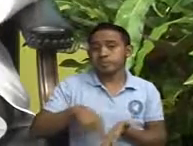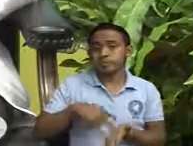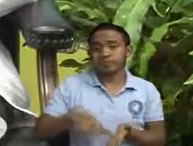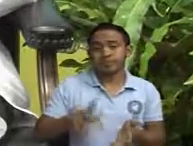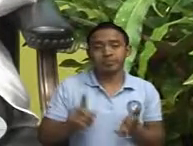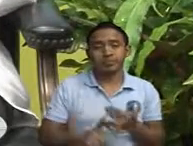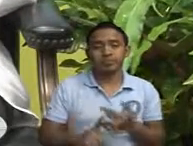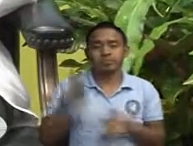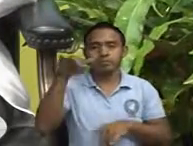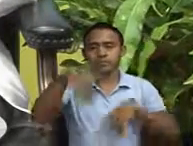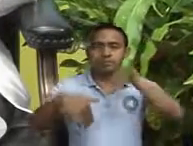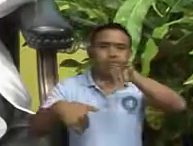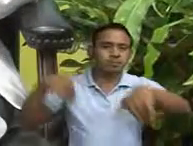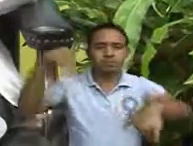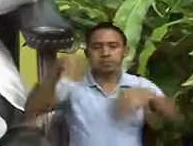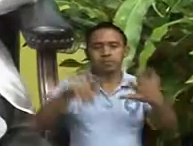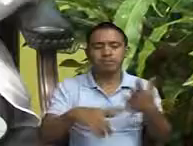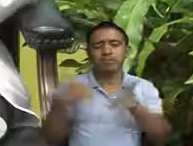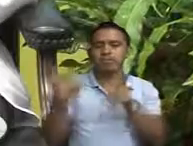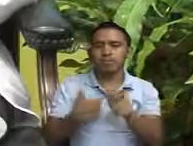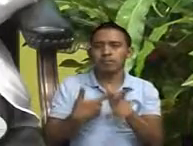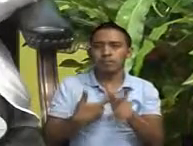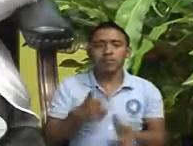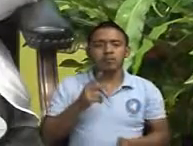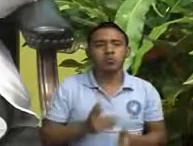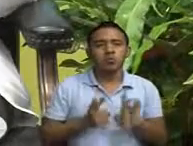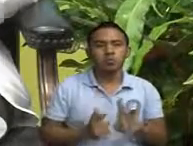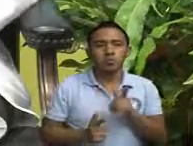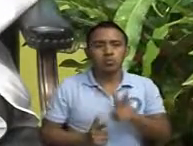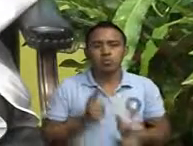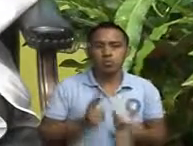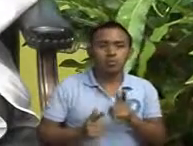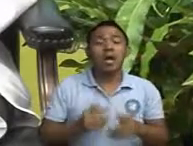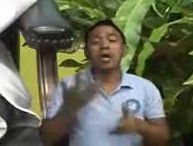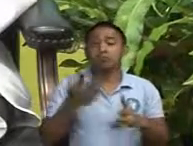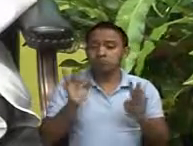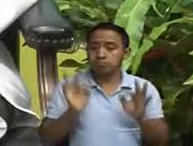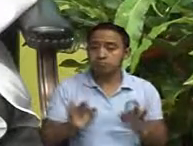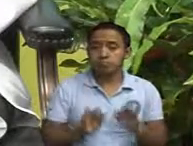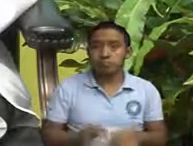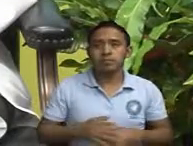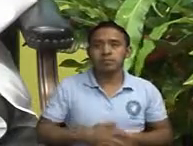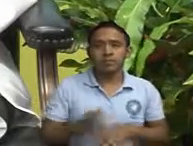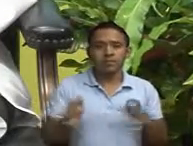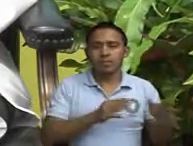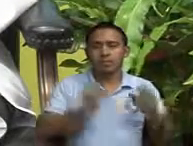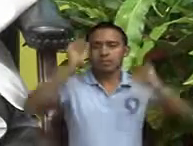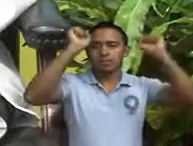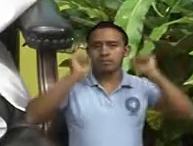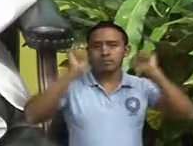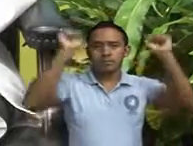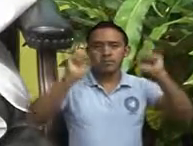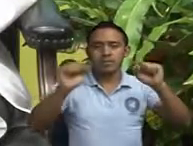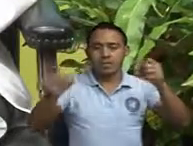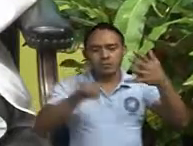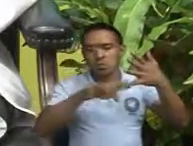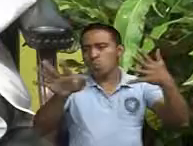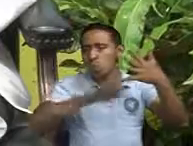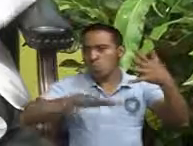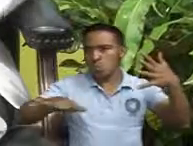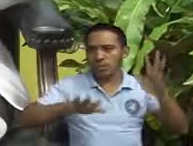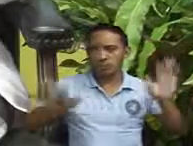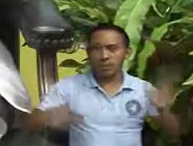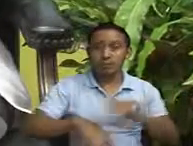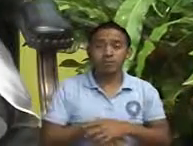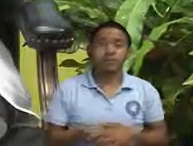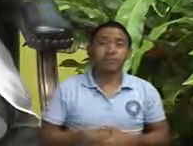bailar, nadar, correr, trotar, tipo de actividades así. El gimnasio ya lo puedes dejar de último, más que todo,